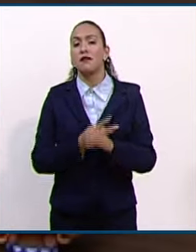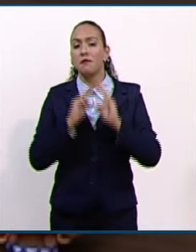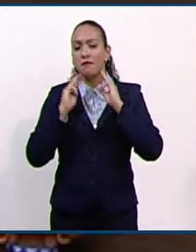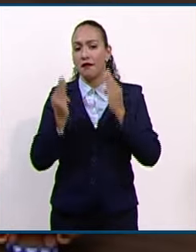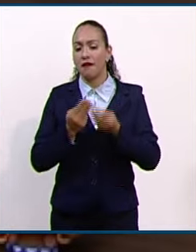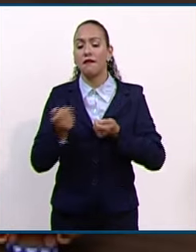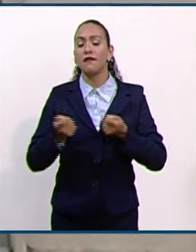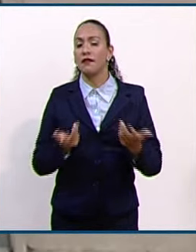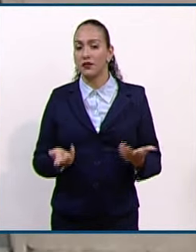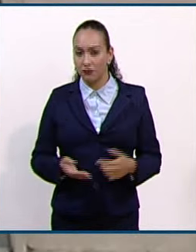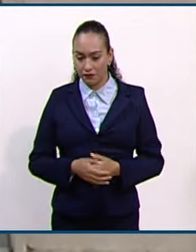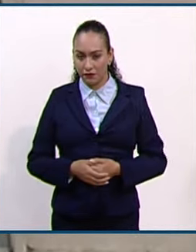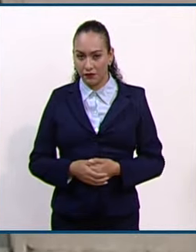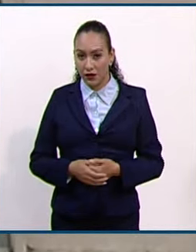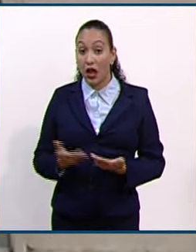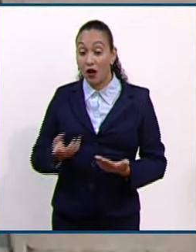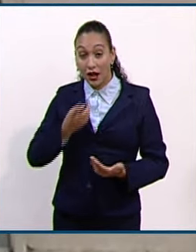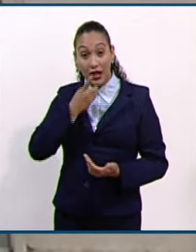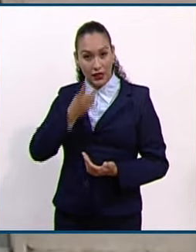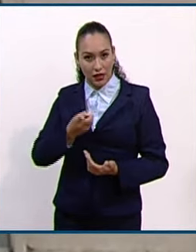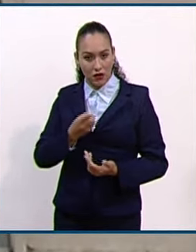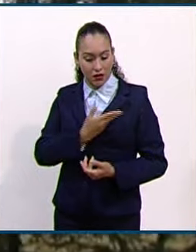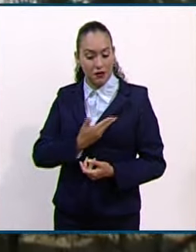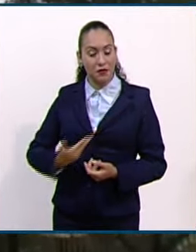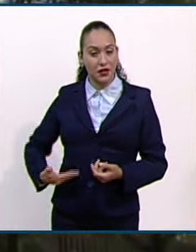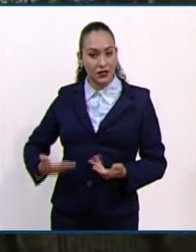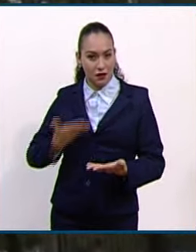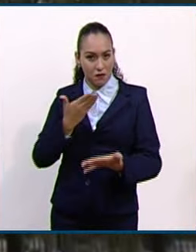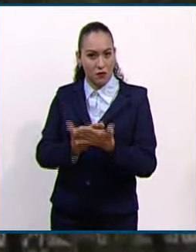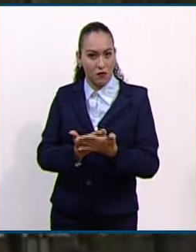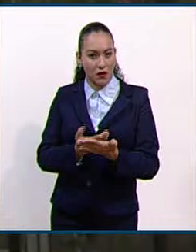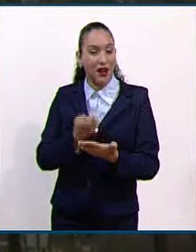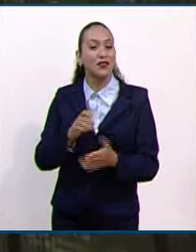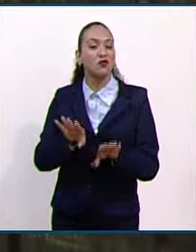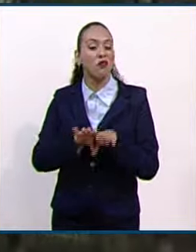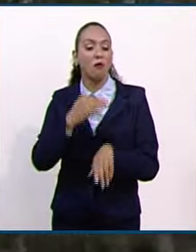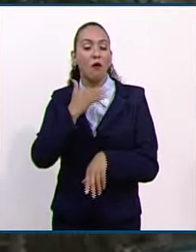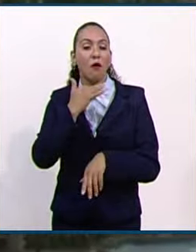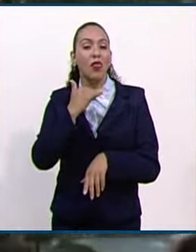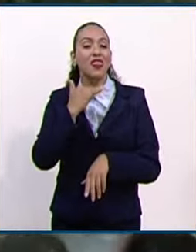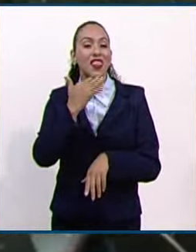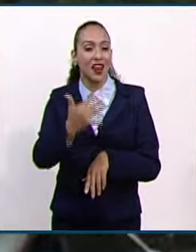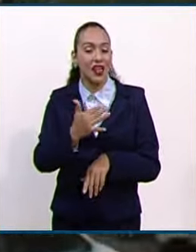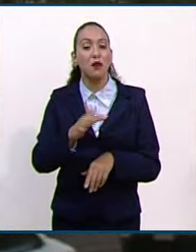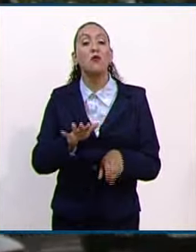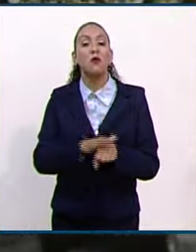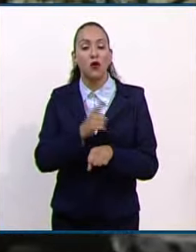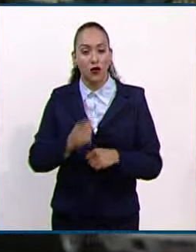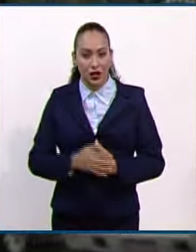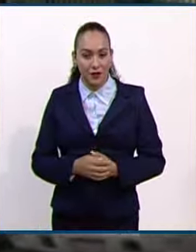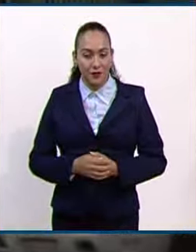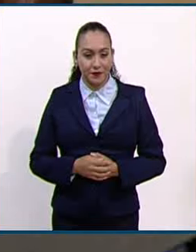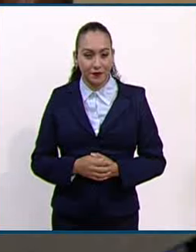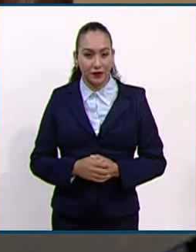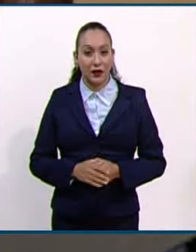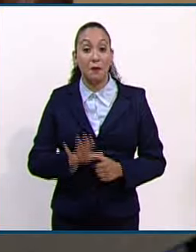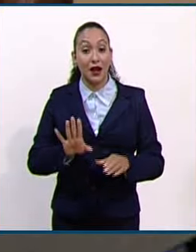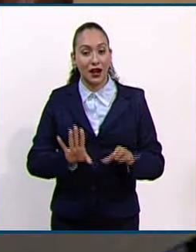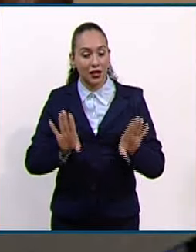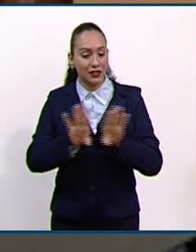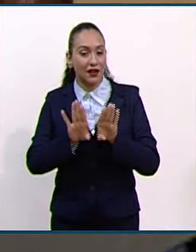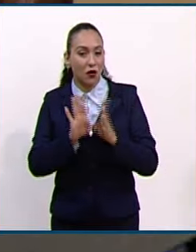Además, consideró que la iniciativa tiene una trampa, pues se propone dividir al Consejo de la Judicatura Federal y crear un tribunal